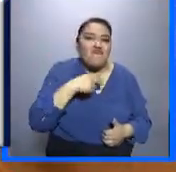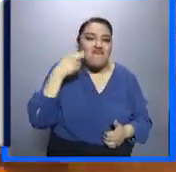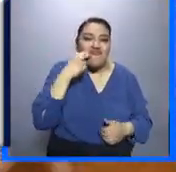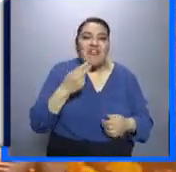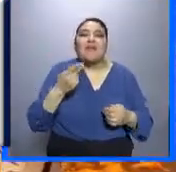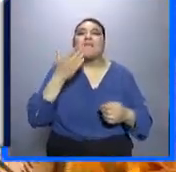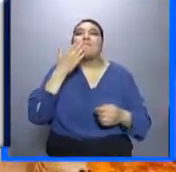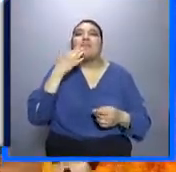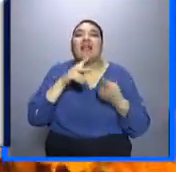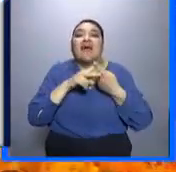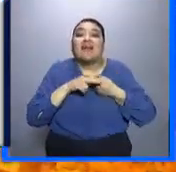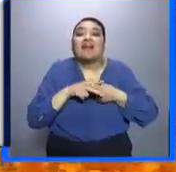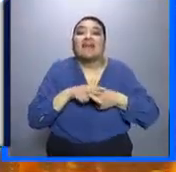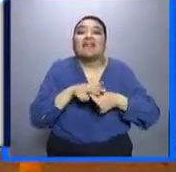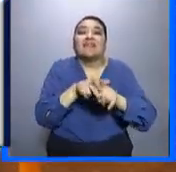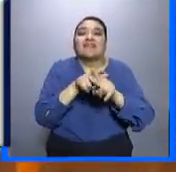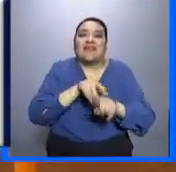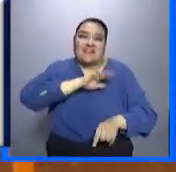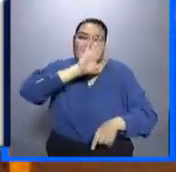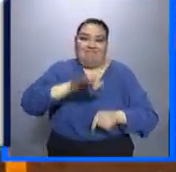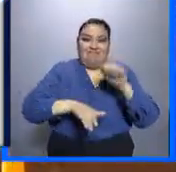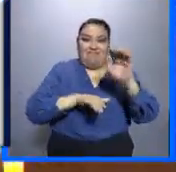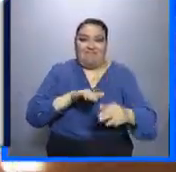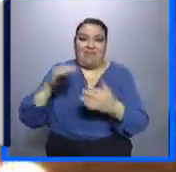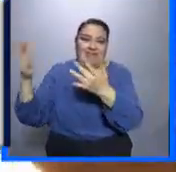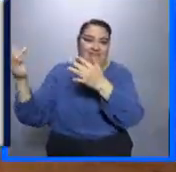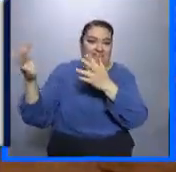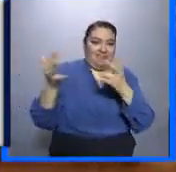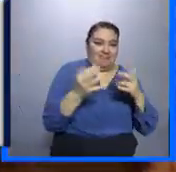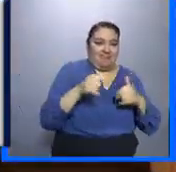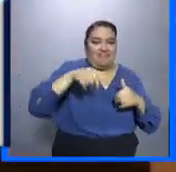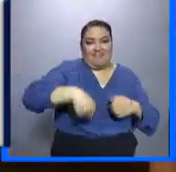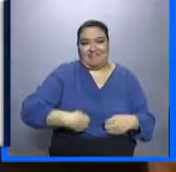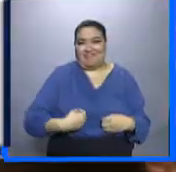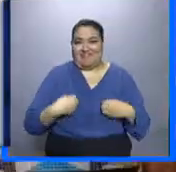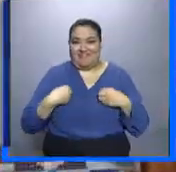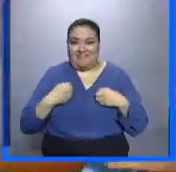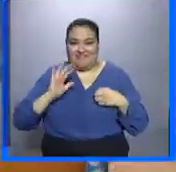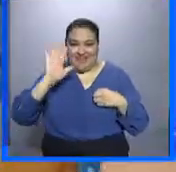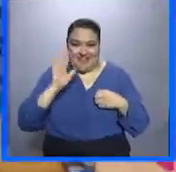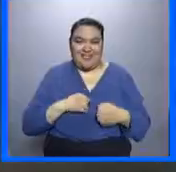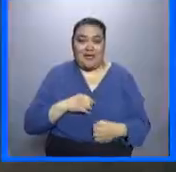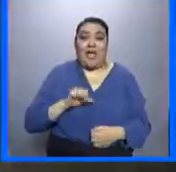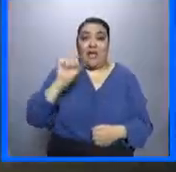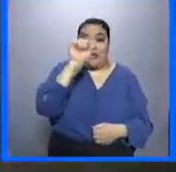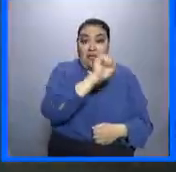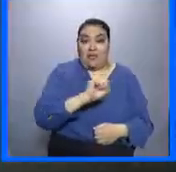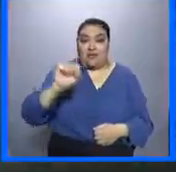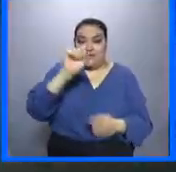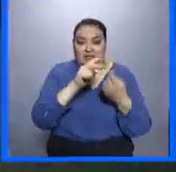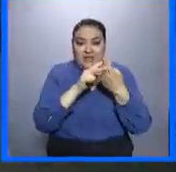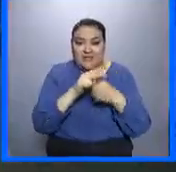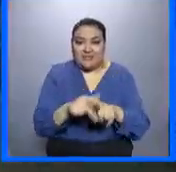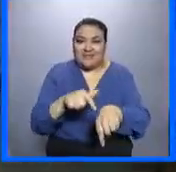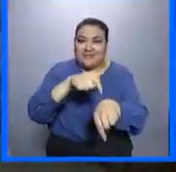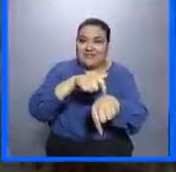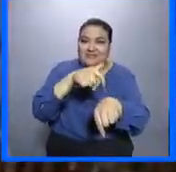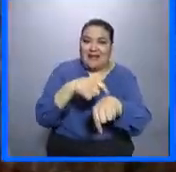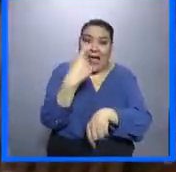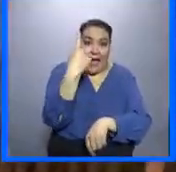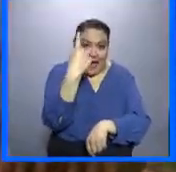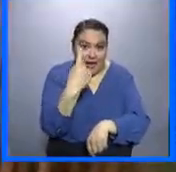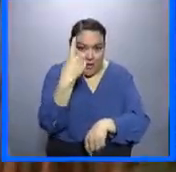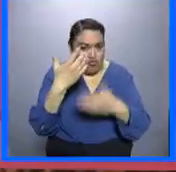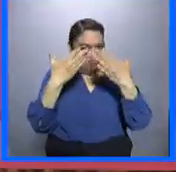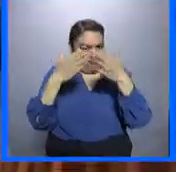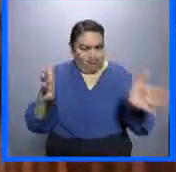para dar la bienvenida a los fieles difuntos que regresan al mundo de los vivos. Este sábado a partir de las 13 horas.